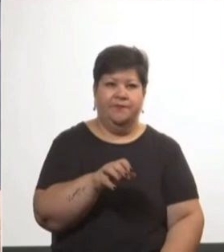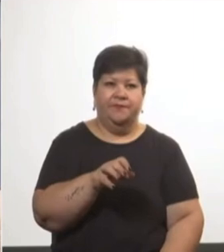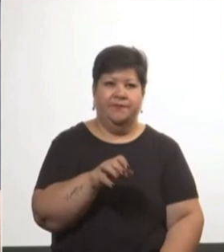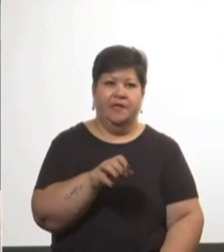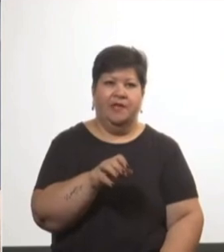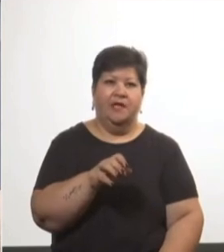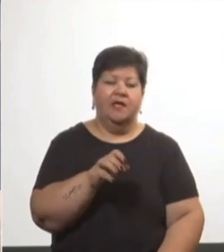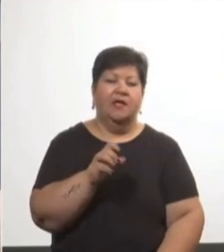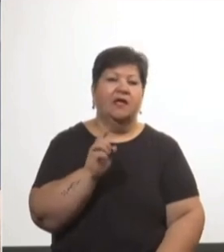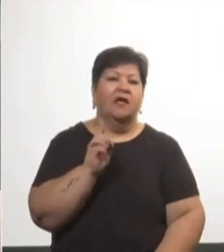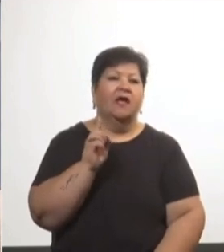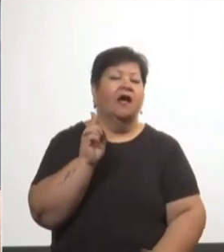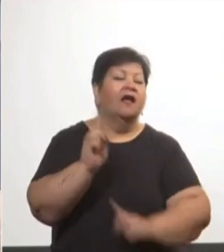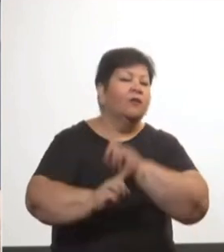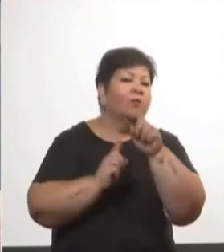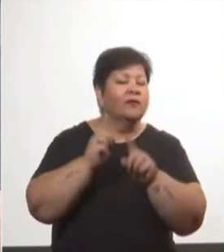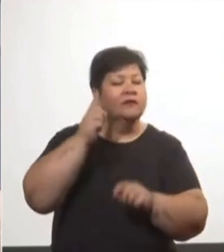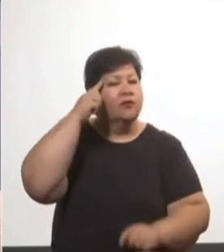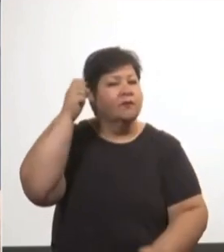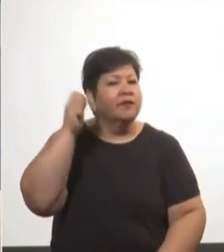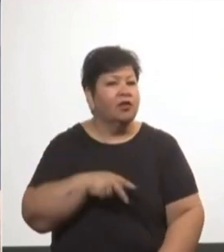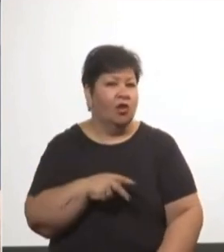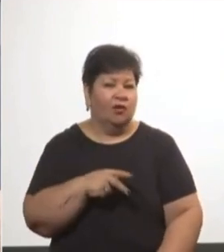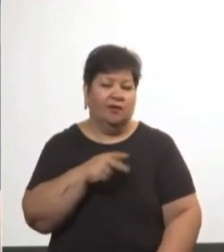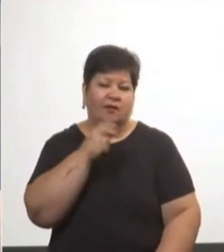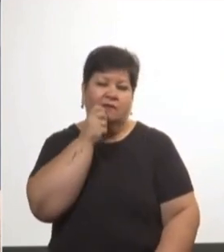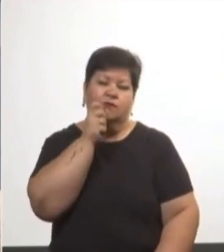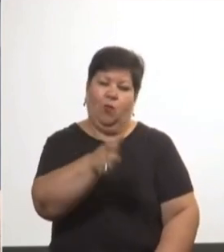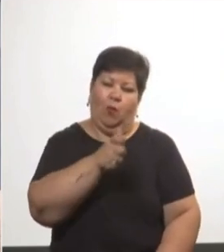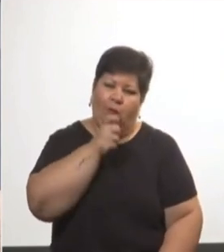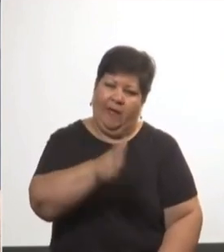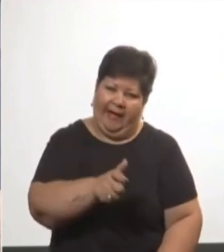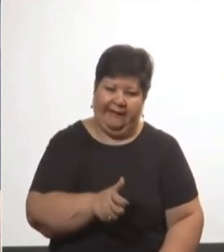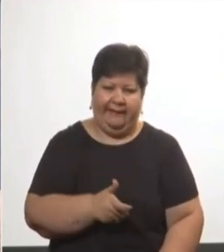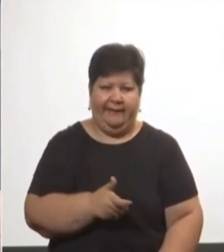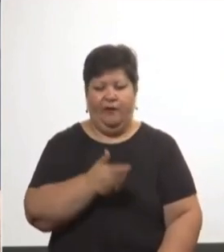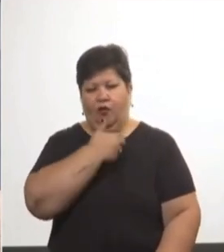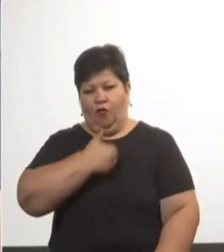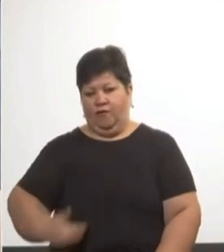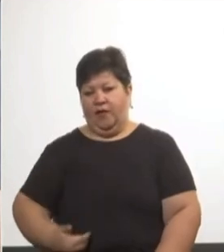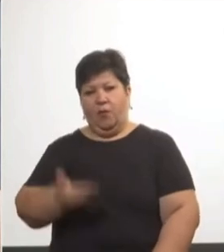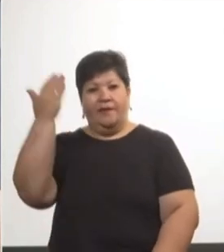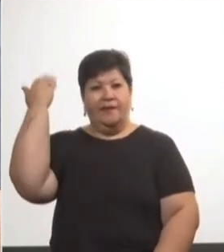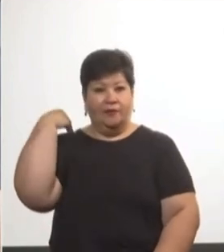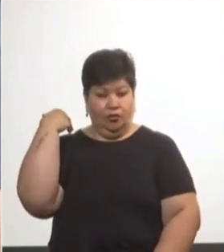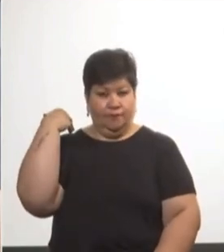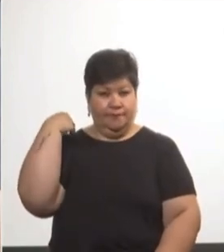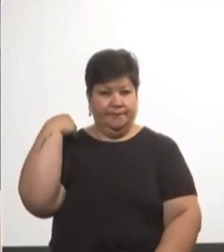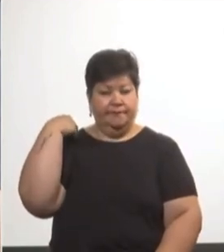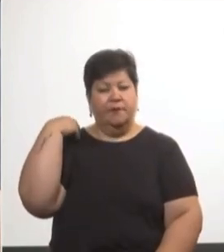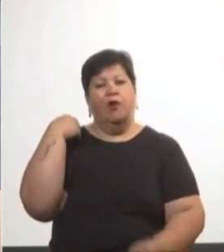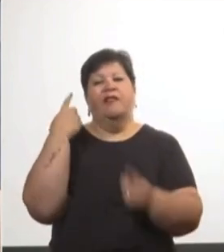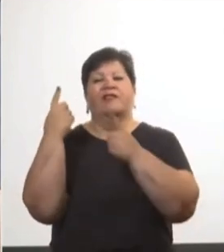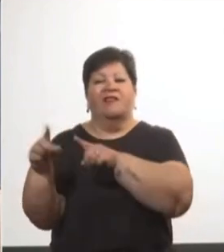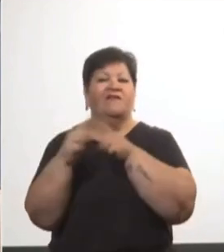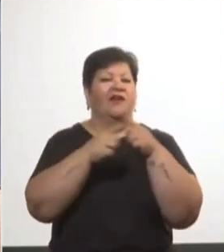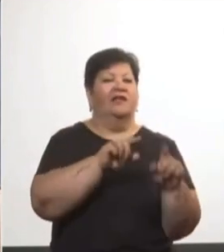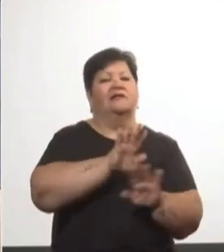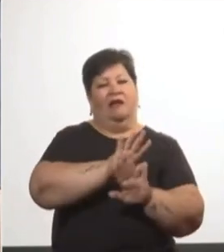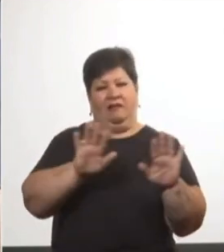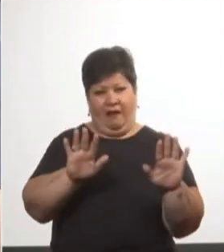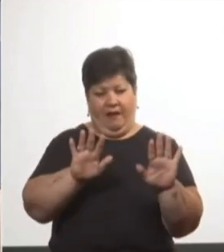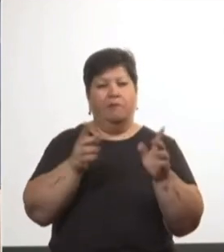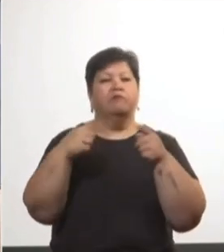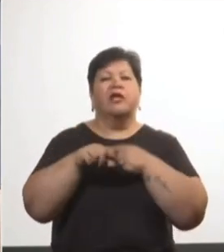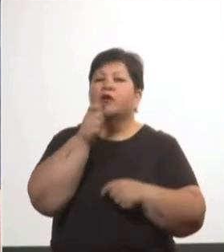algunas opiniones insultantes al gobierno anterior, porque diferencias son diferencias, pero